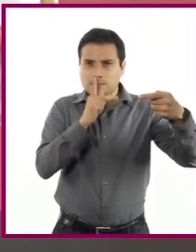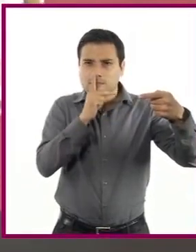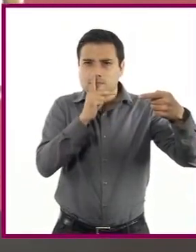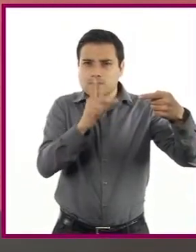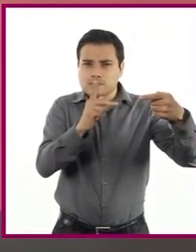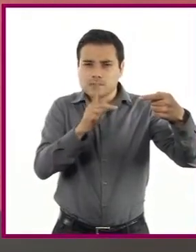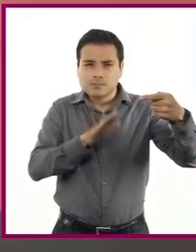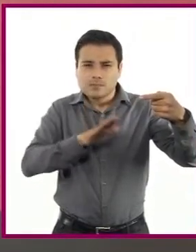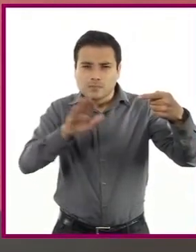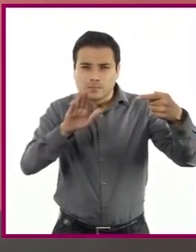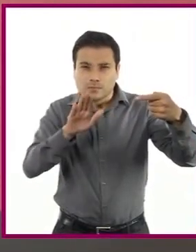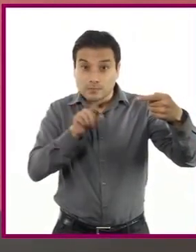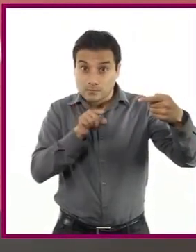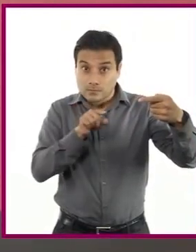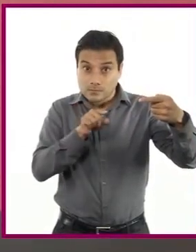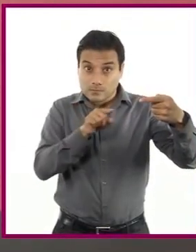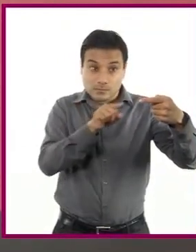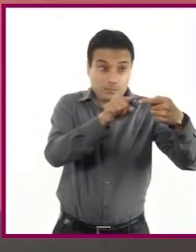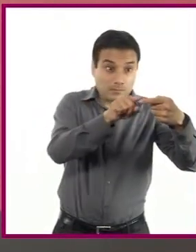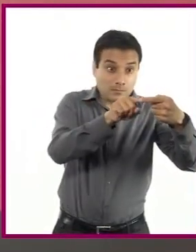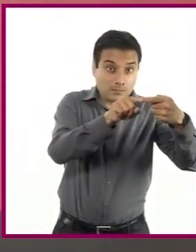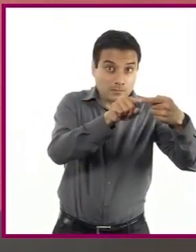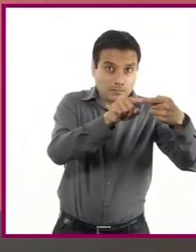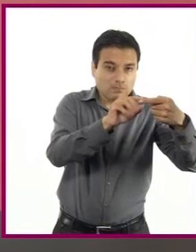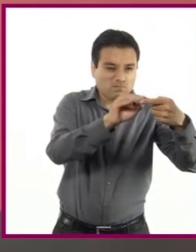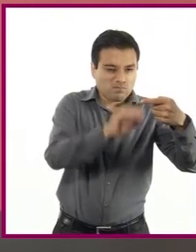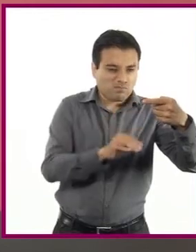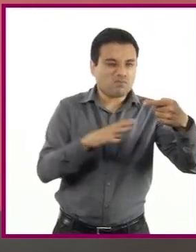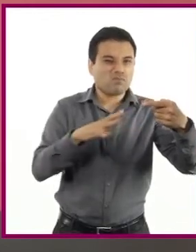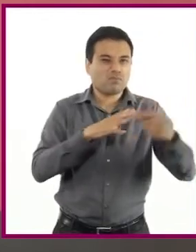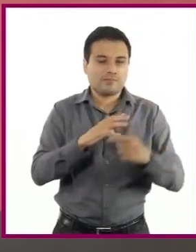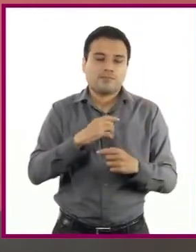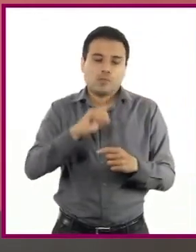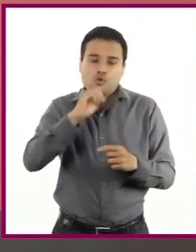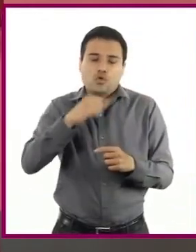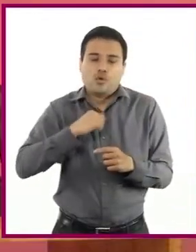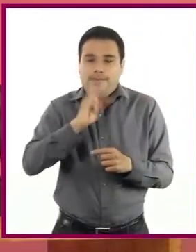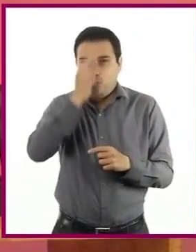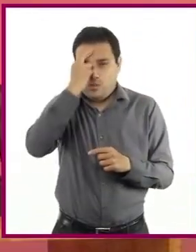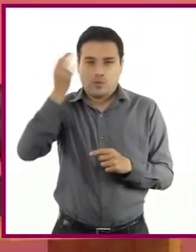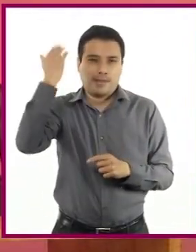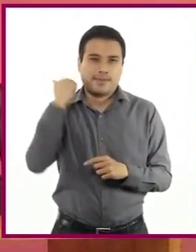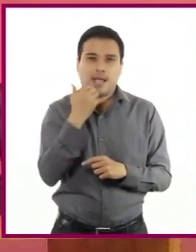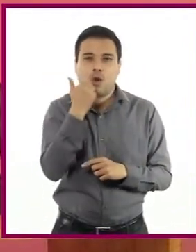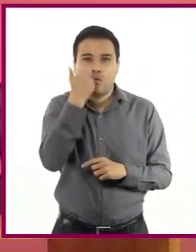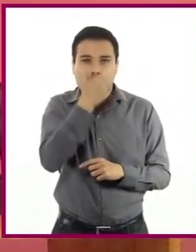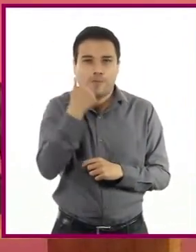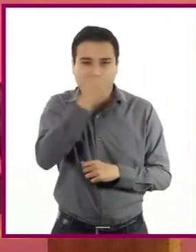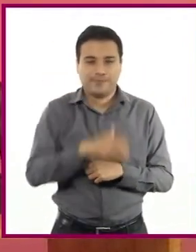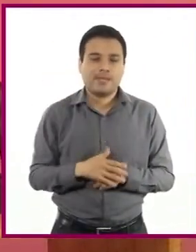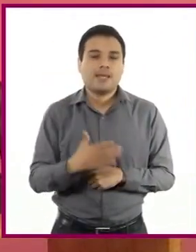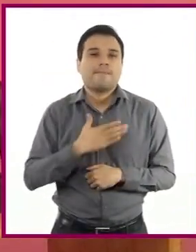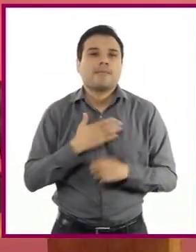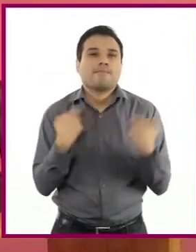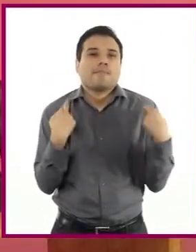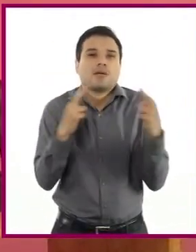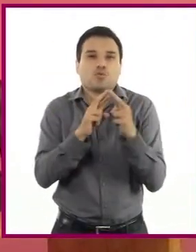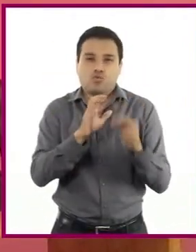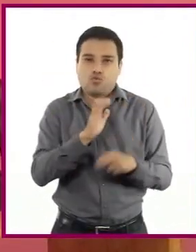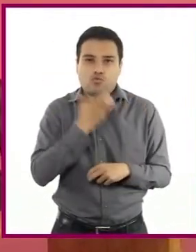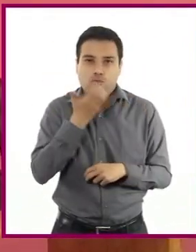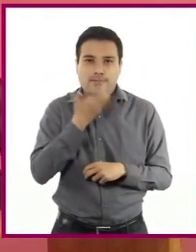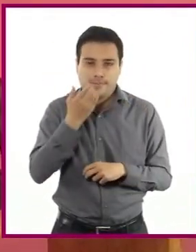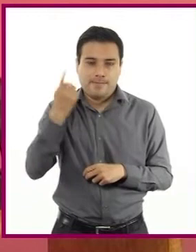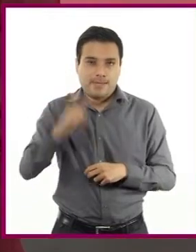de las de la derecha. Recuerdo que cuando era estudiante, mi maestro organizaba competencias